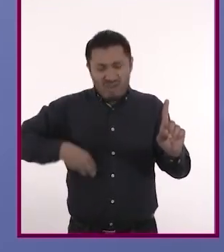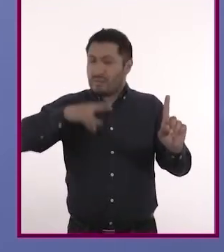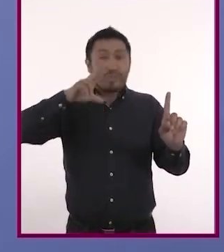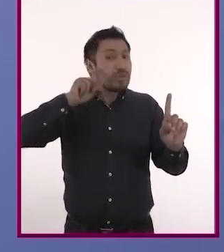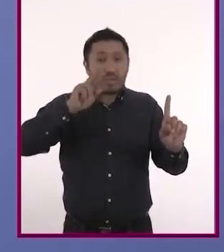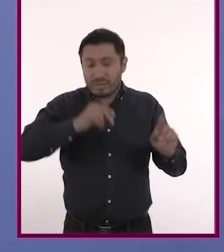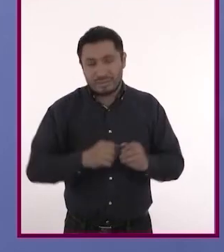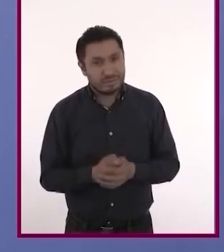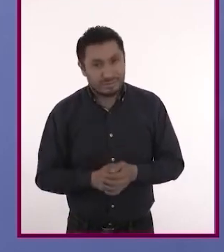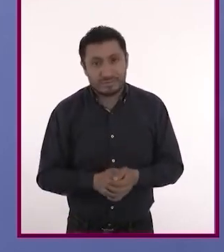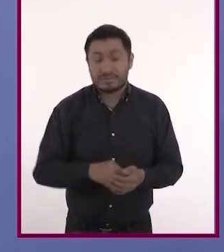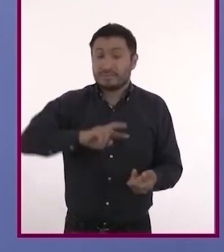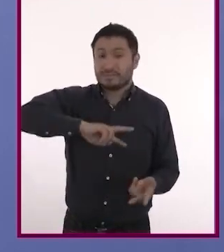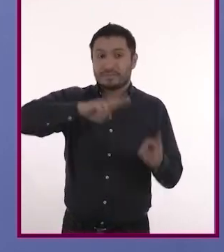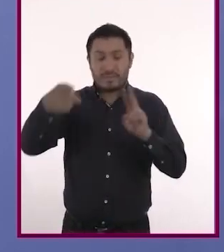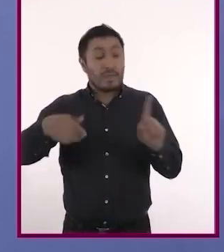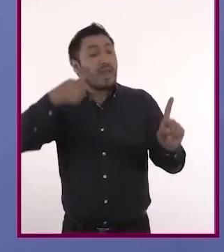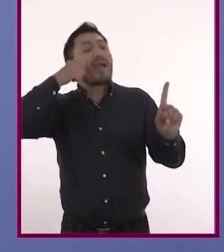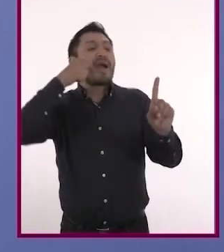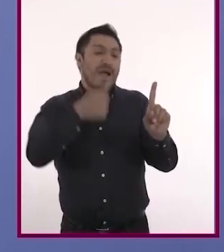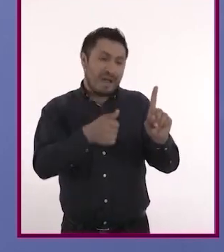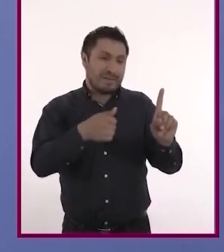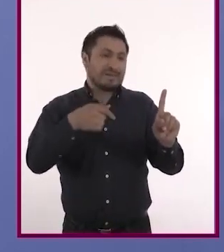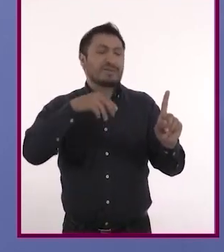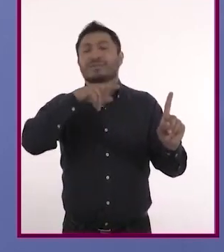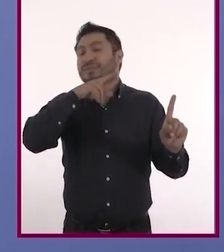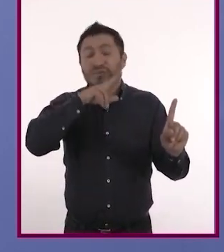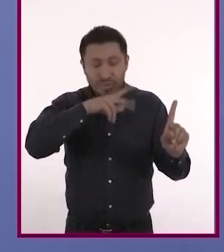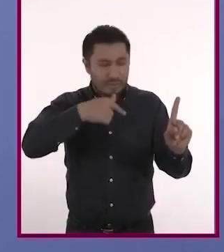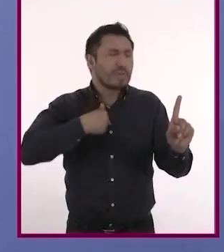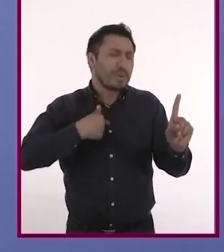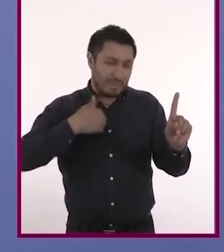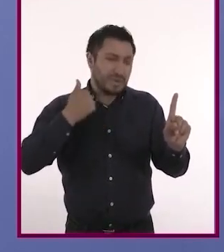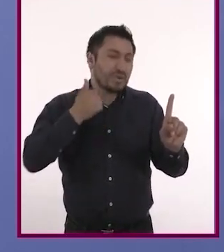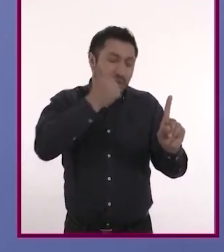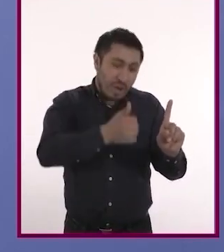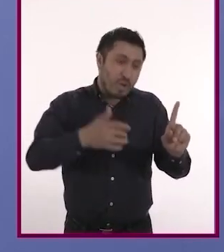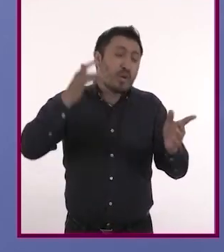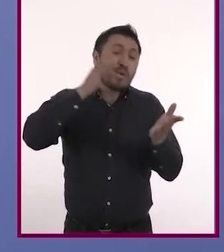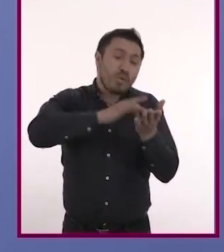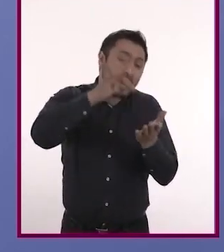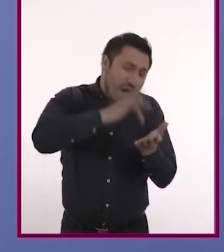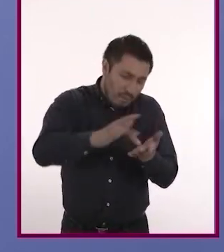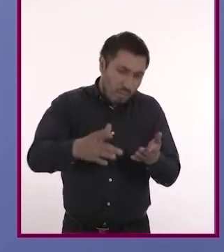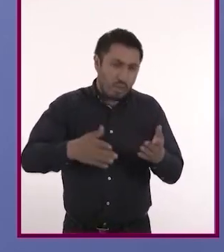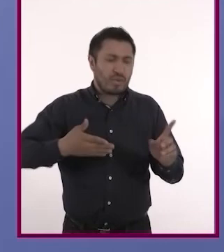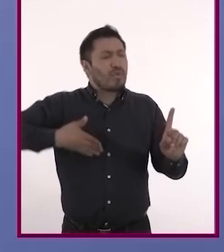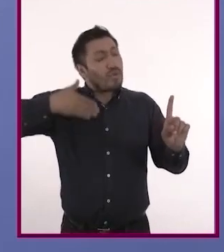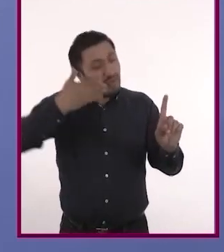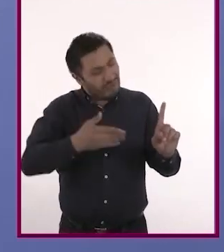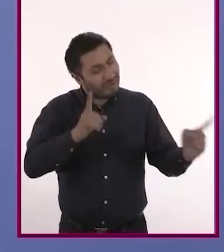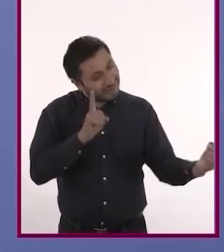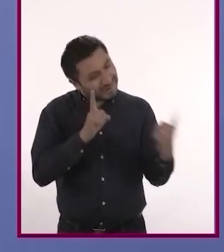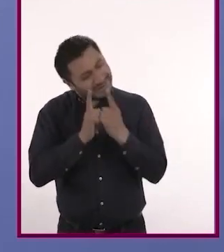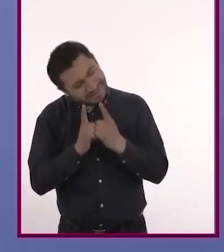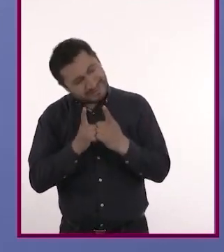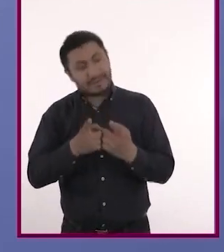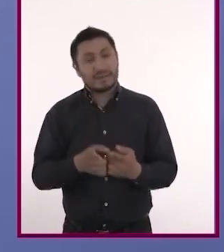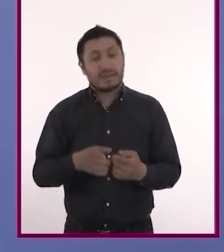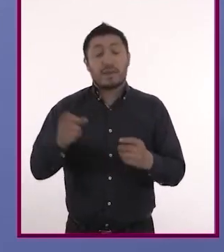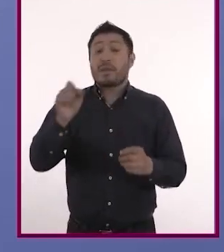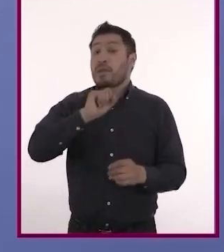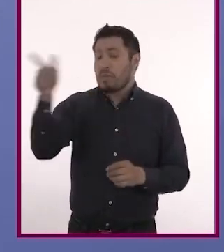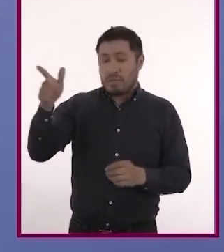pasa. En lugar de esto, escucha y acompaña con paciencia y empatía. Muestra a la persona que cuenta con tu apoyo y con el